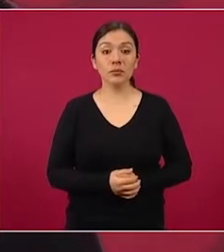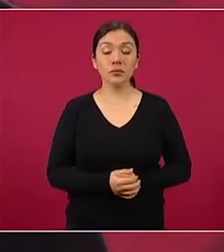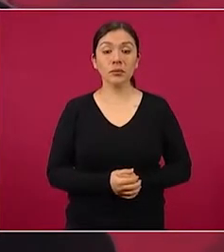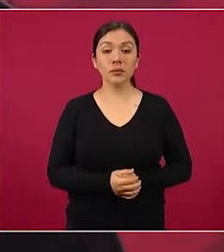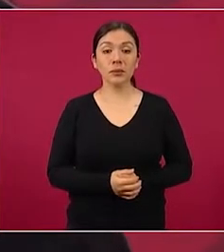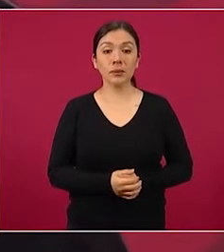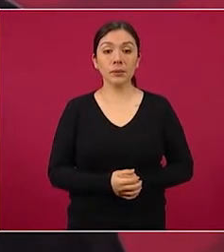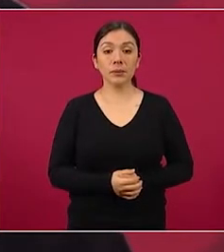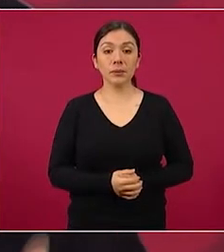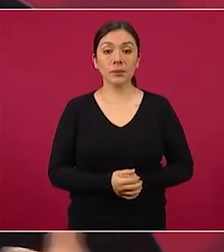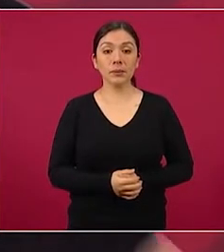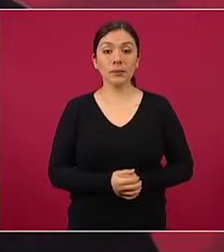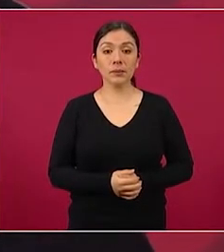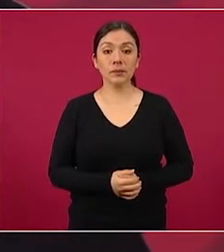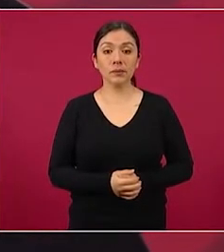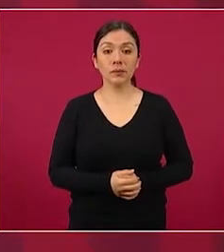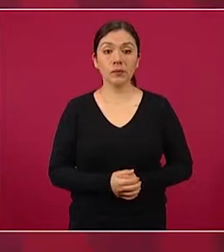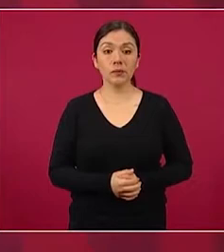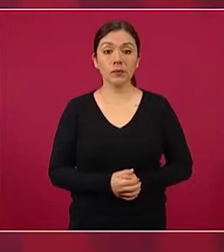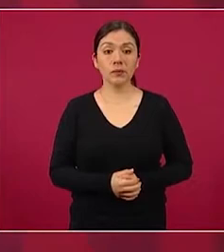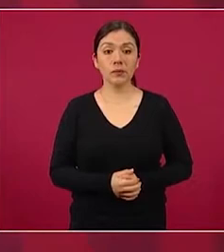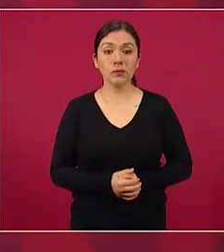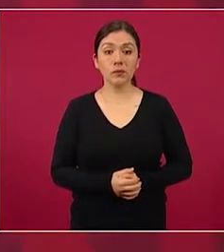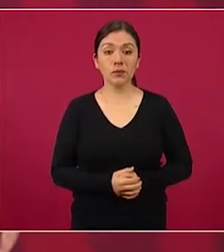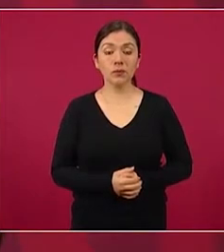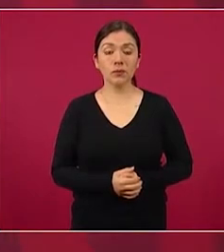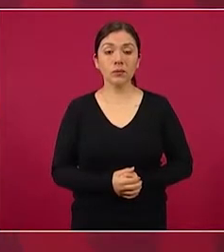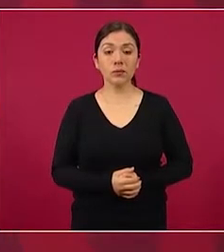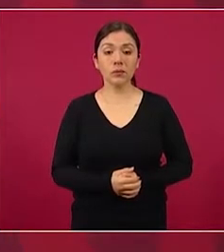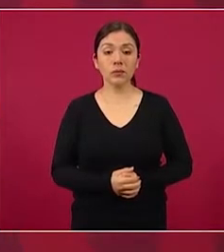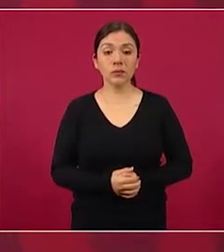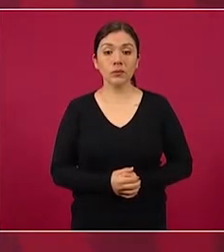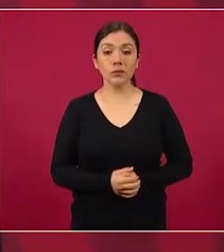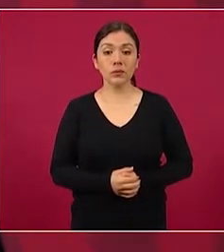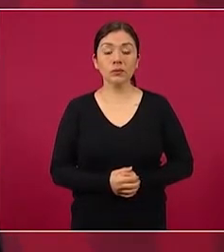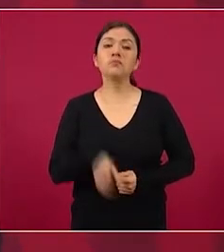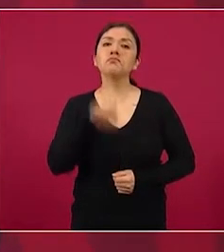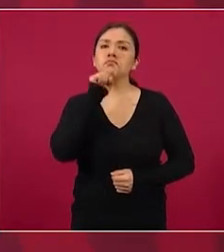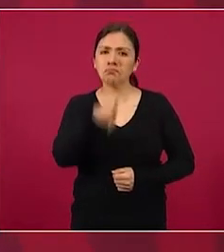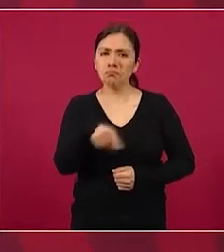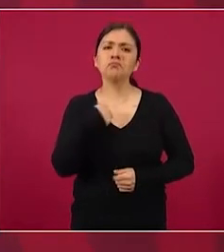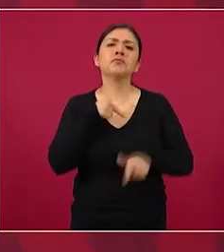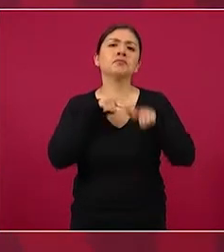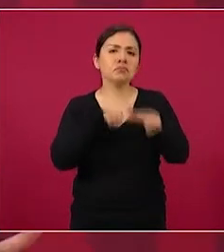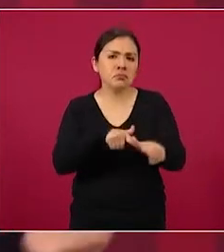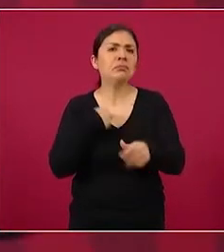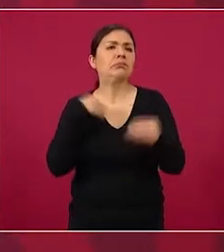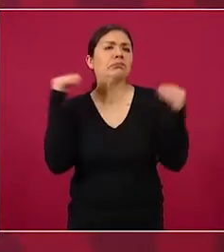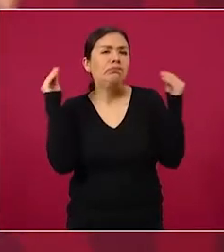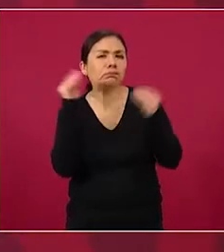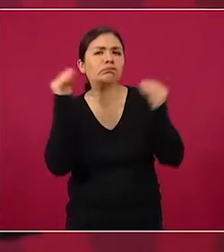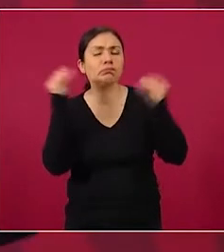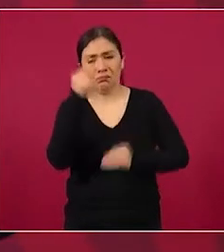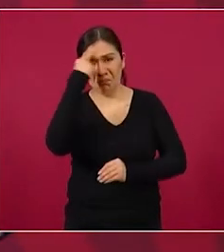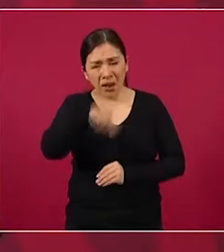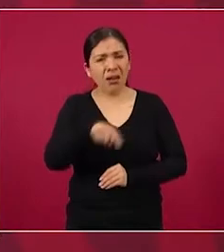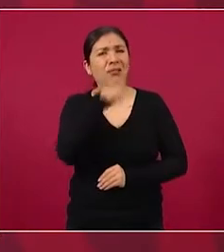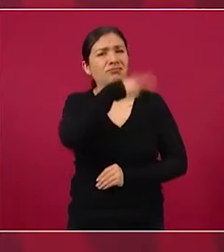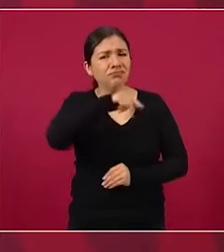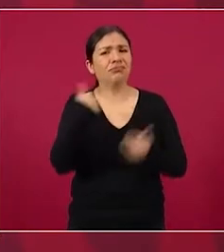y que vamos a convencer y a persuadir de que a todos nos